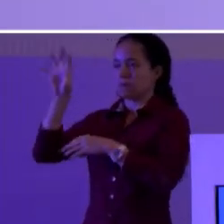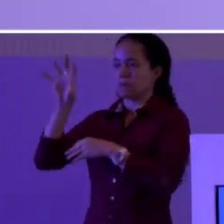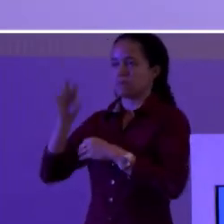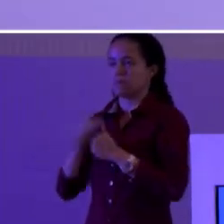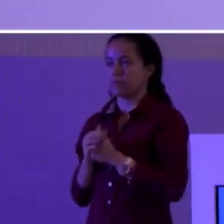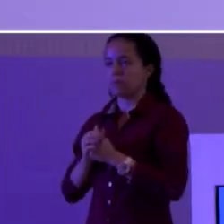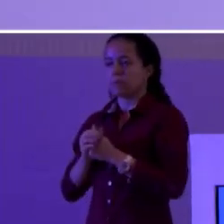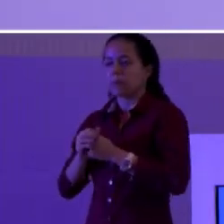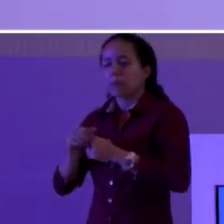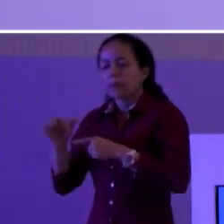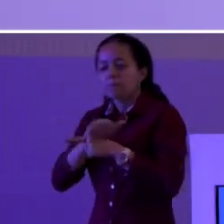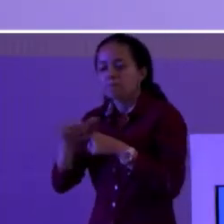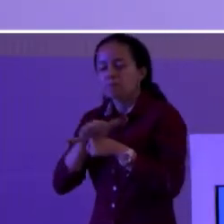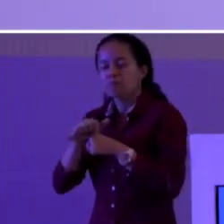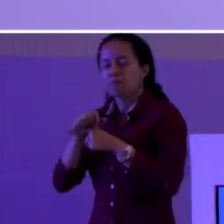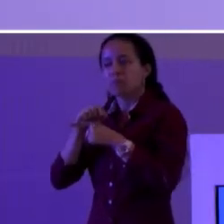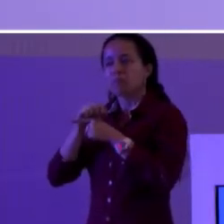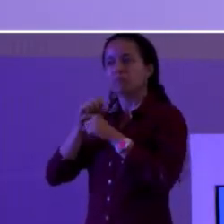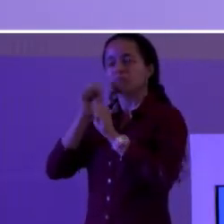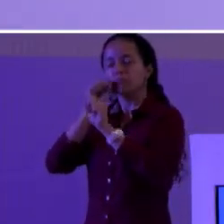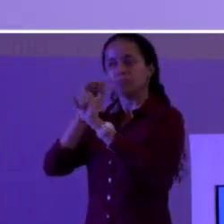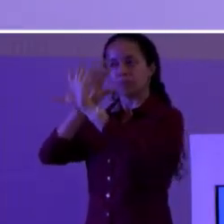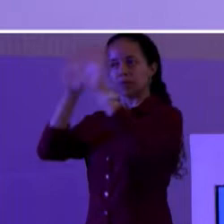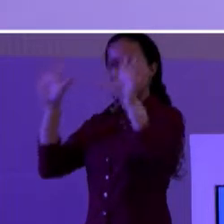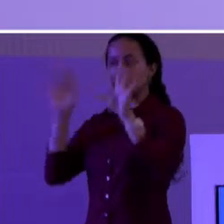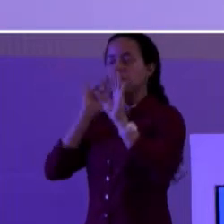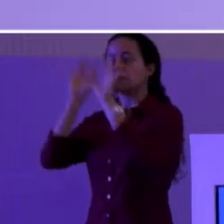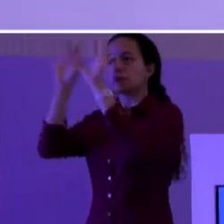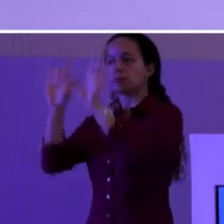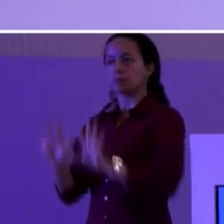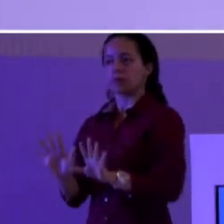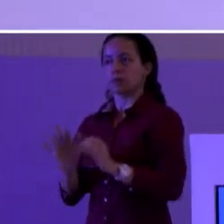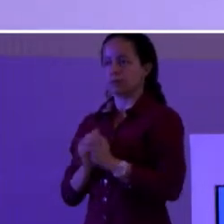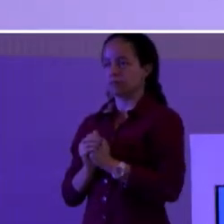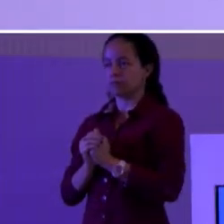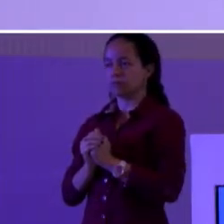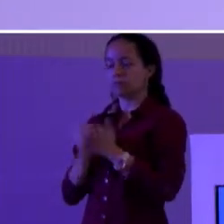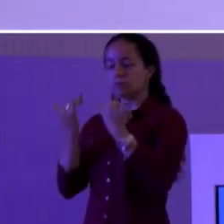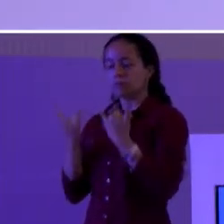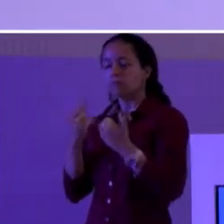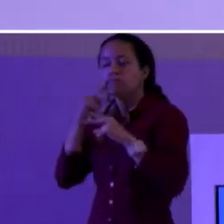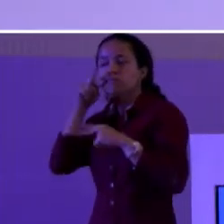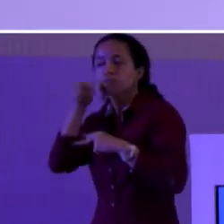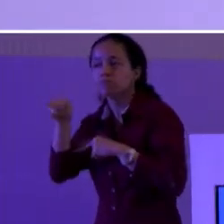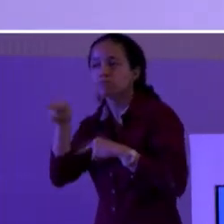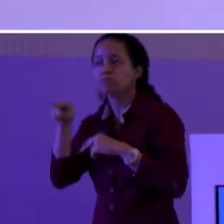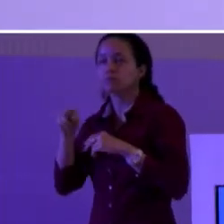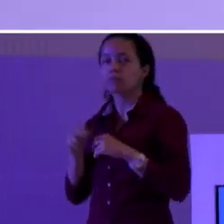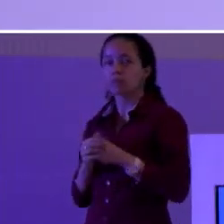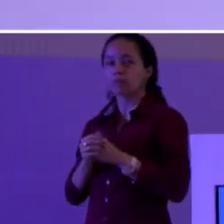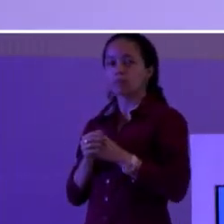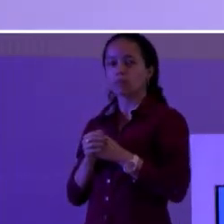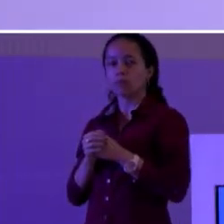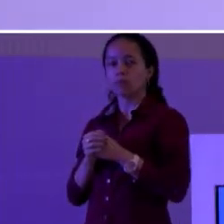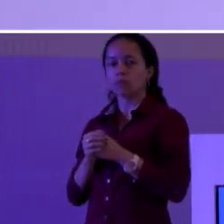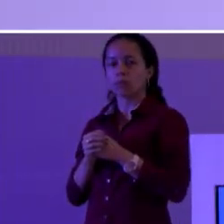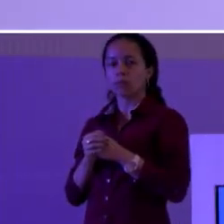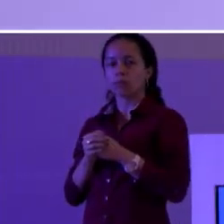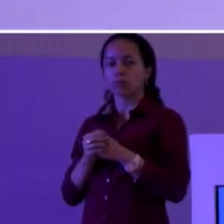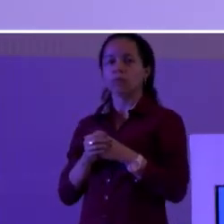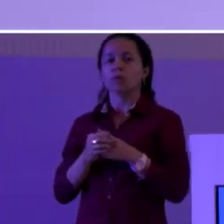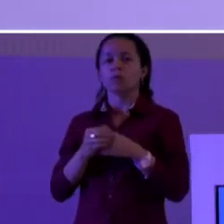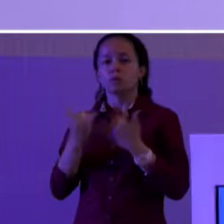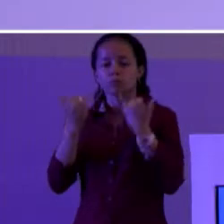ejercicio de transparencia y un ejercicio que nosotros como ciudadanos tenemos que prever y ver, no solo por la gerencia